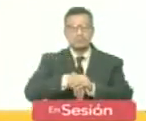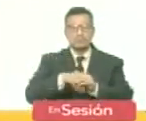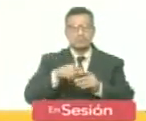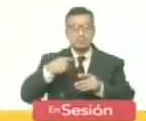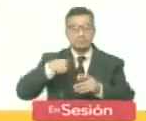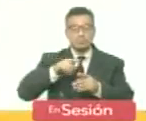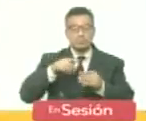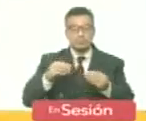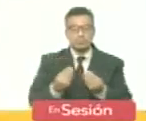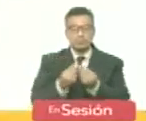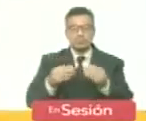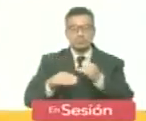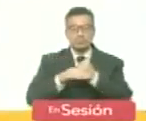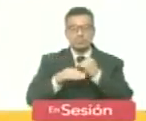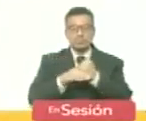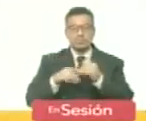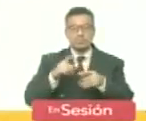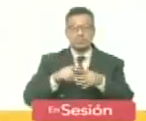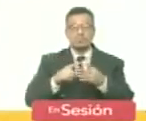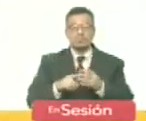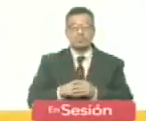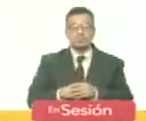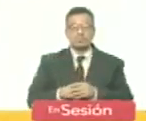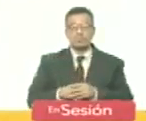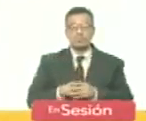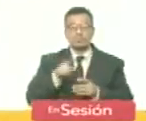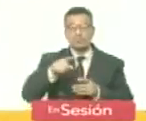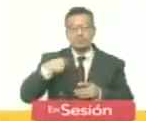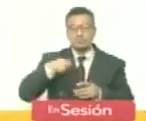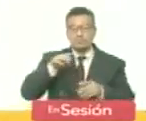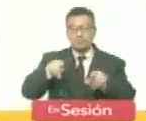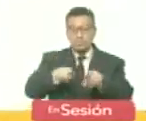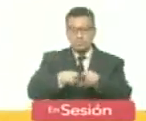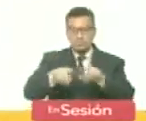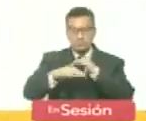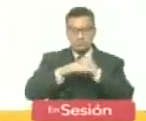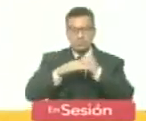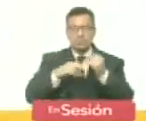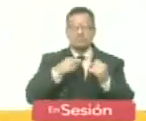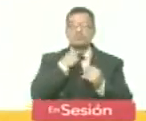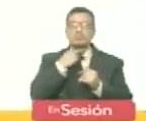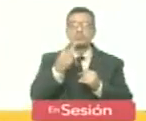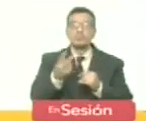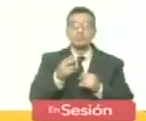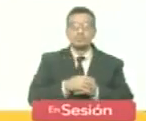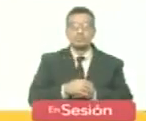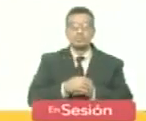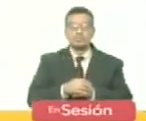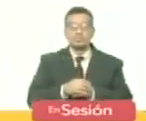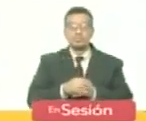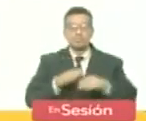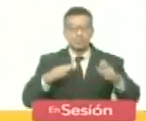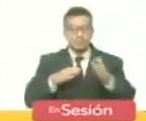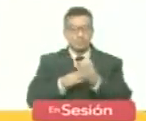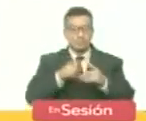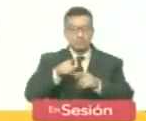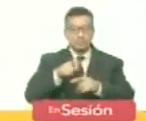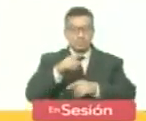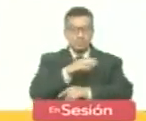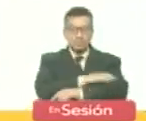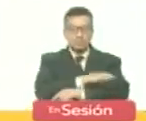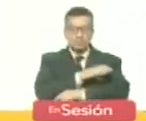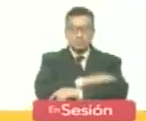coherencia en tanto ellos mismos hayan levantado sus voces para oponerse con esa